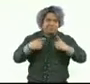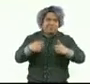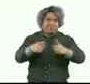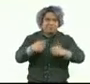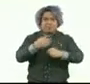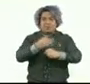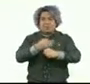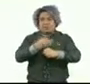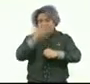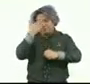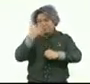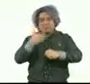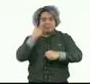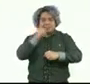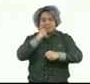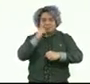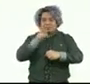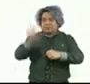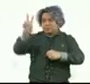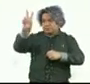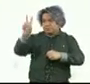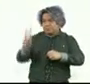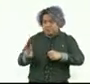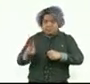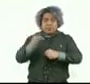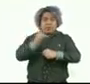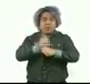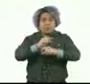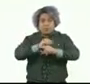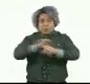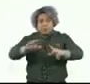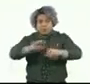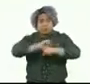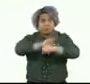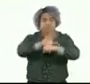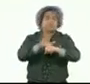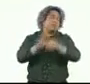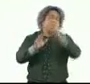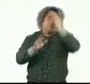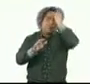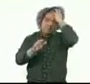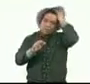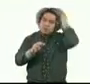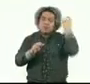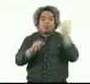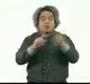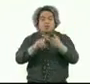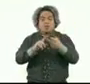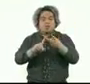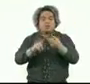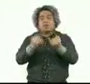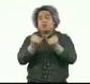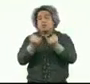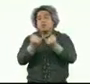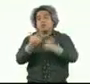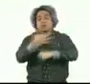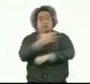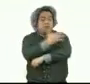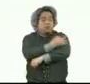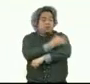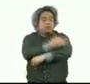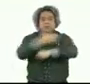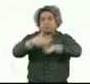dar como todos los viernes la información sobre COVID y también la vacunación para las próximas